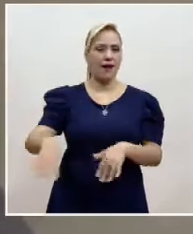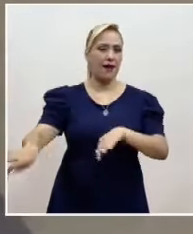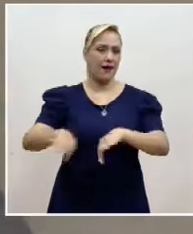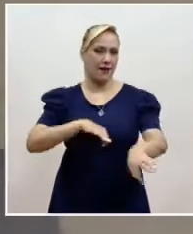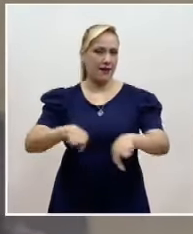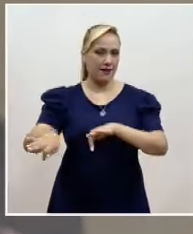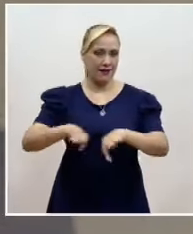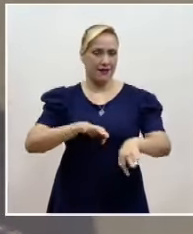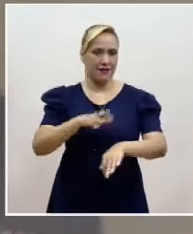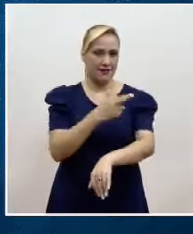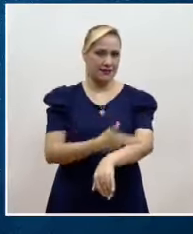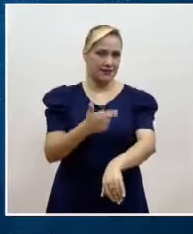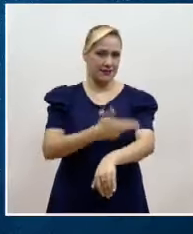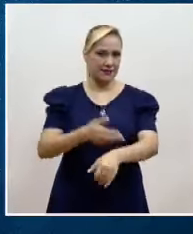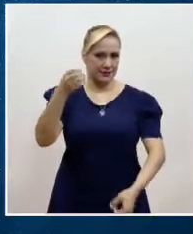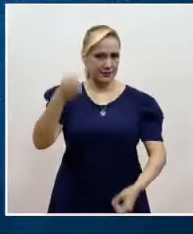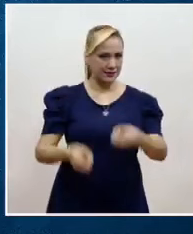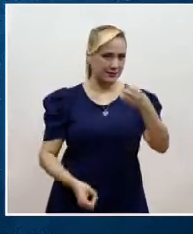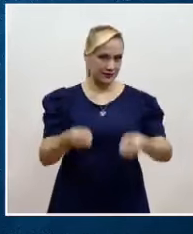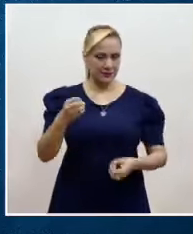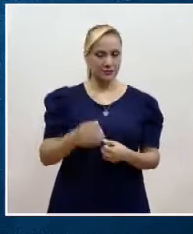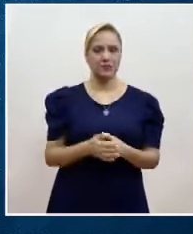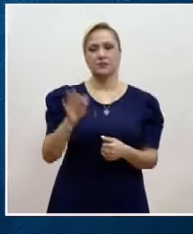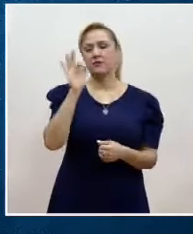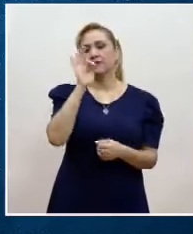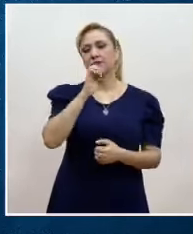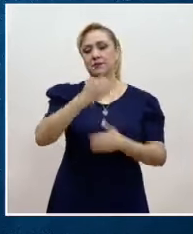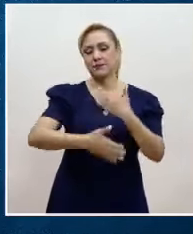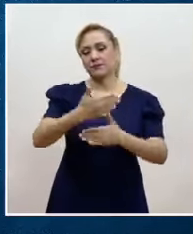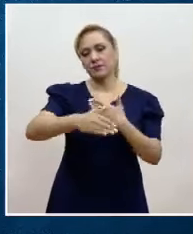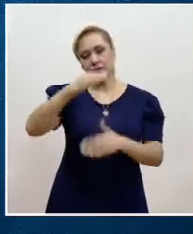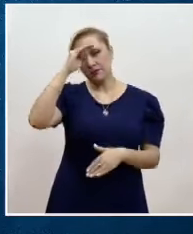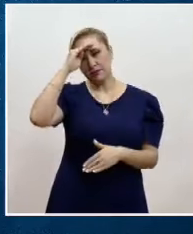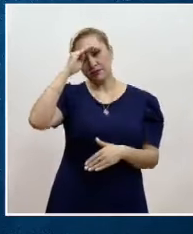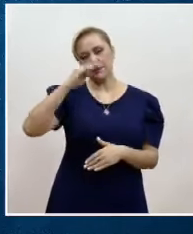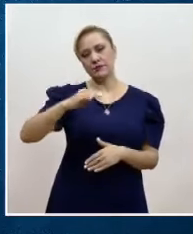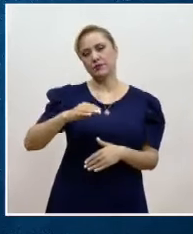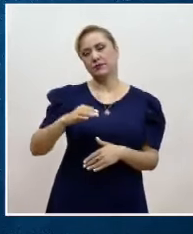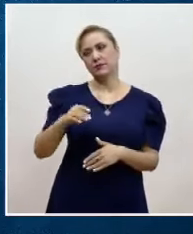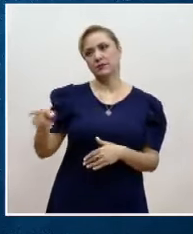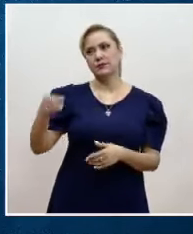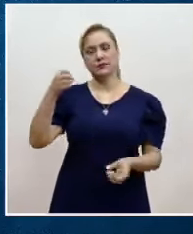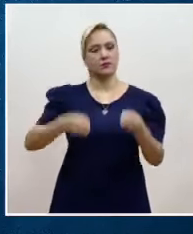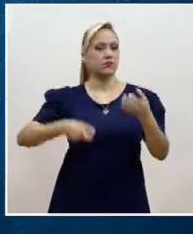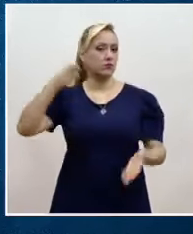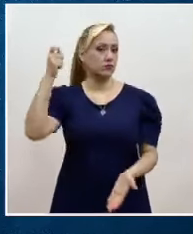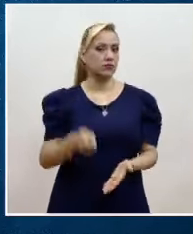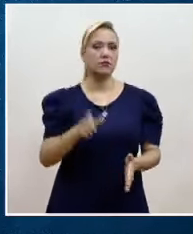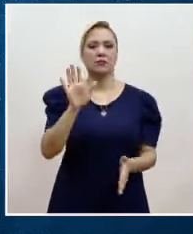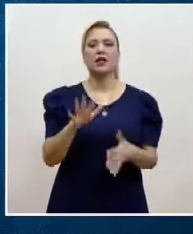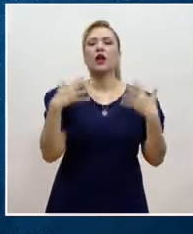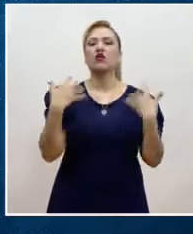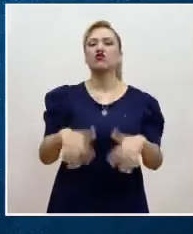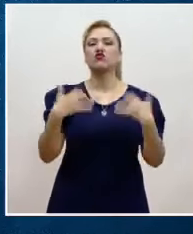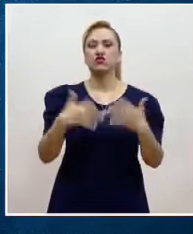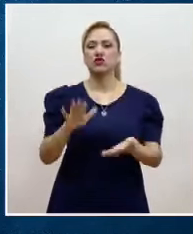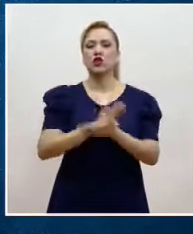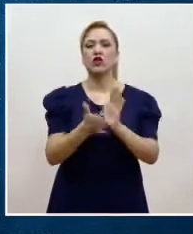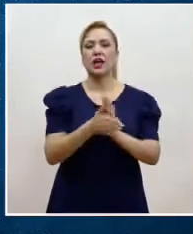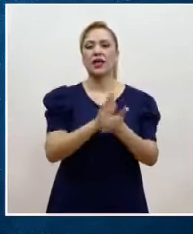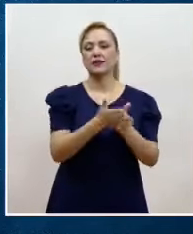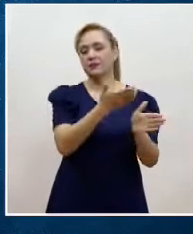operaciones legales, ¿no? O sea, como supongamos que si el expediente, pensemos que el proceso jurisdiccional es como una máquina de hacer tortillas,